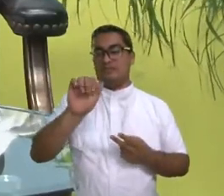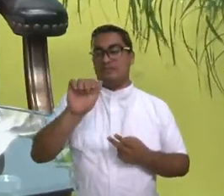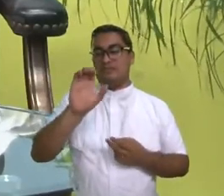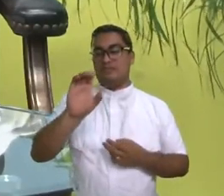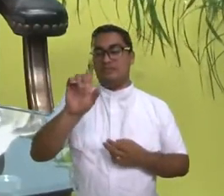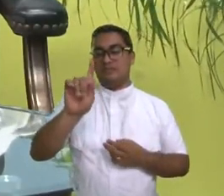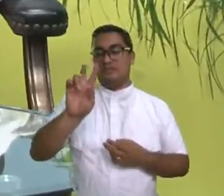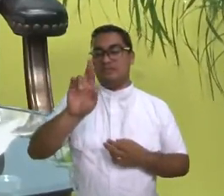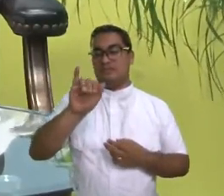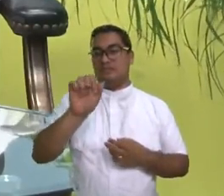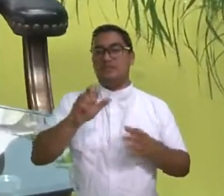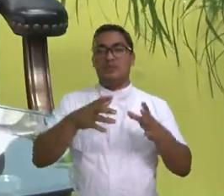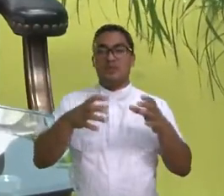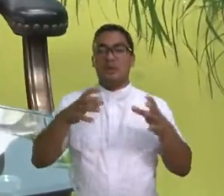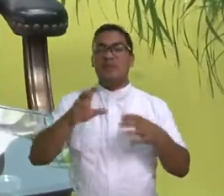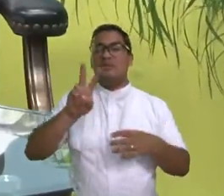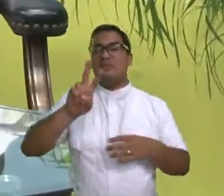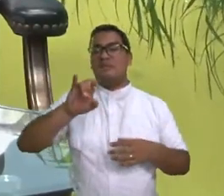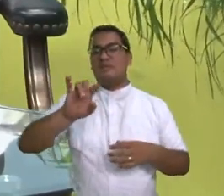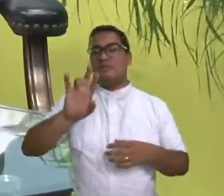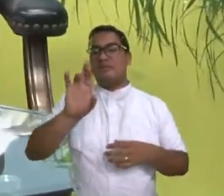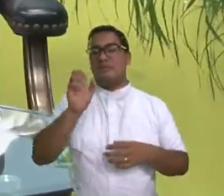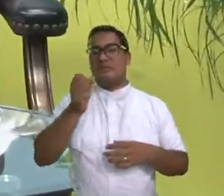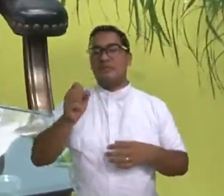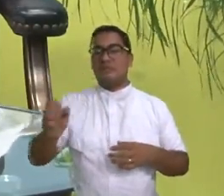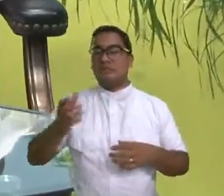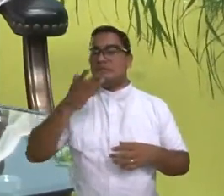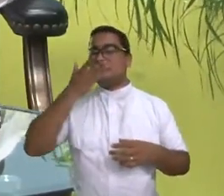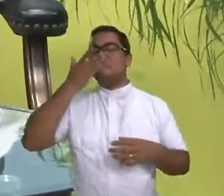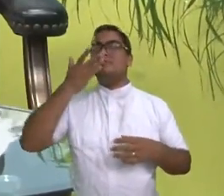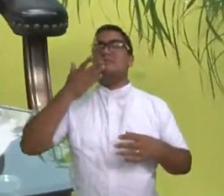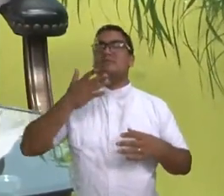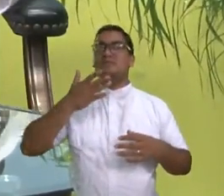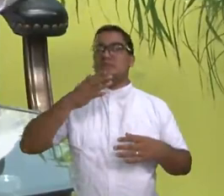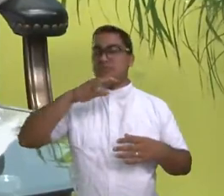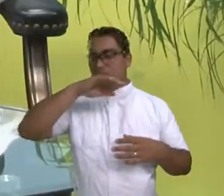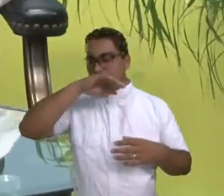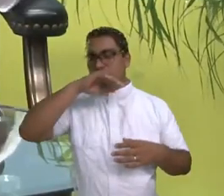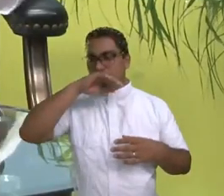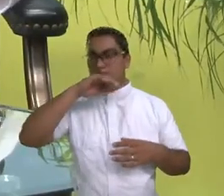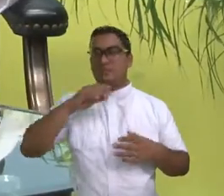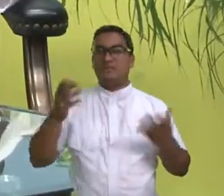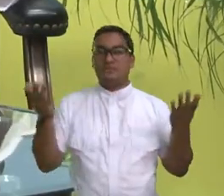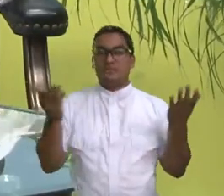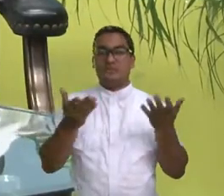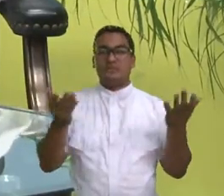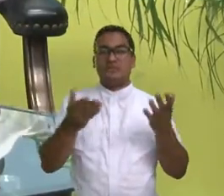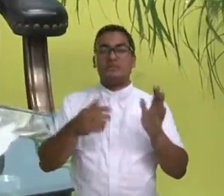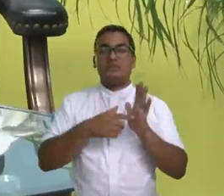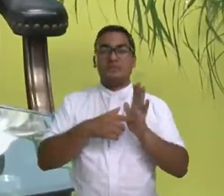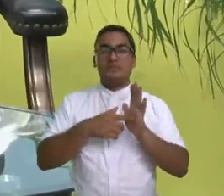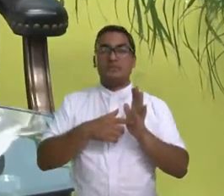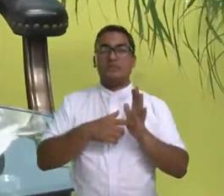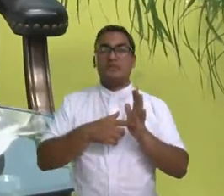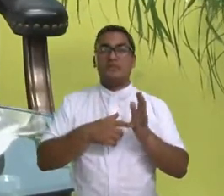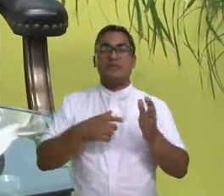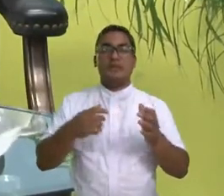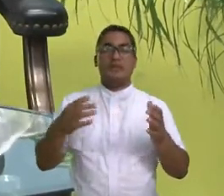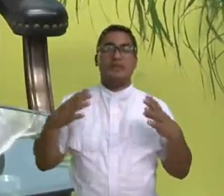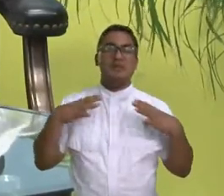los más frecuentes son los virus, que casualmente se dan en las estaciones, durante las estaciones del